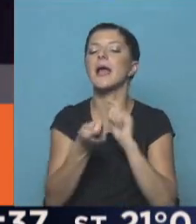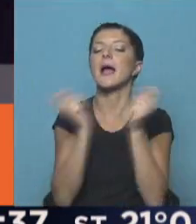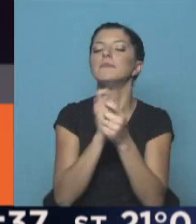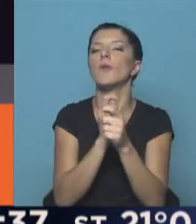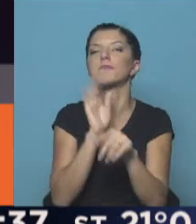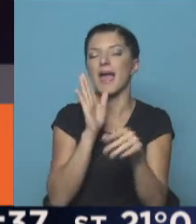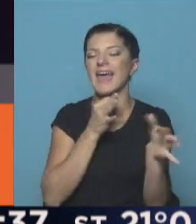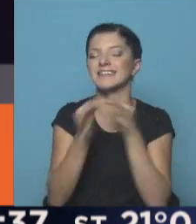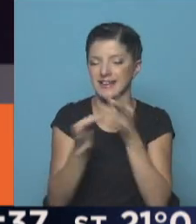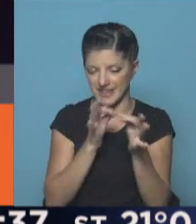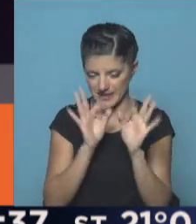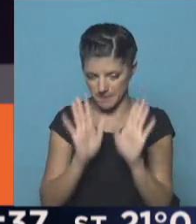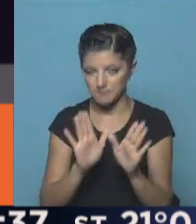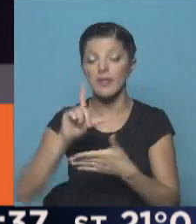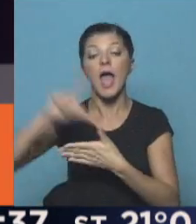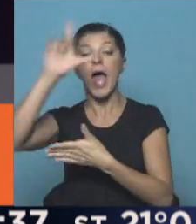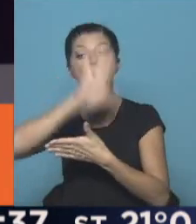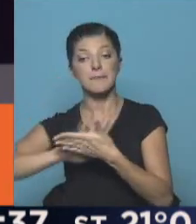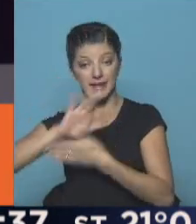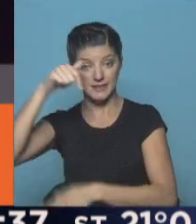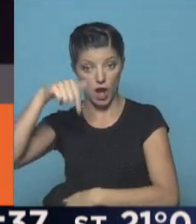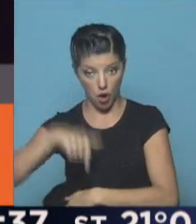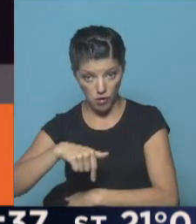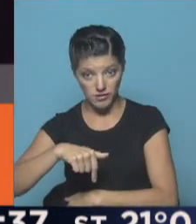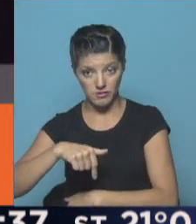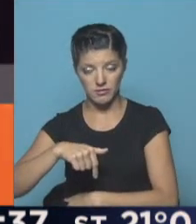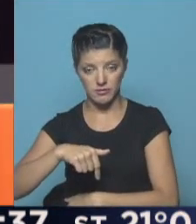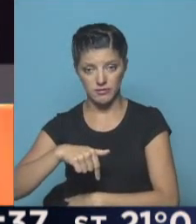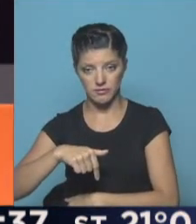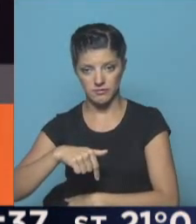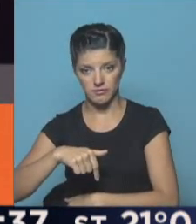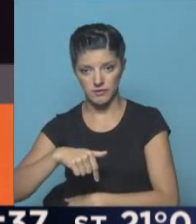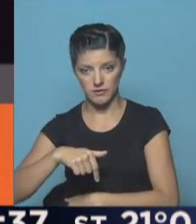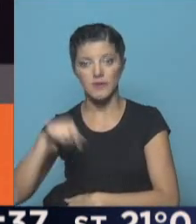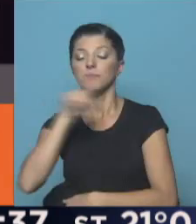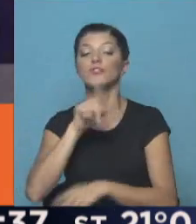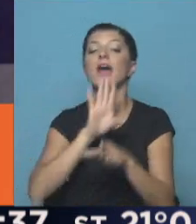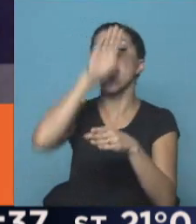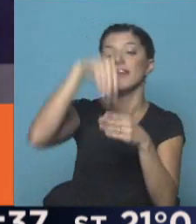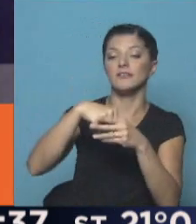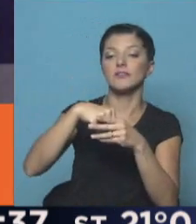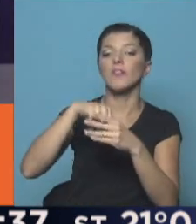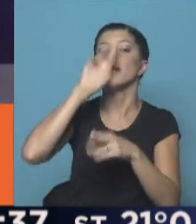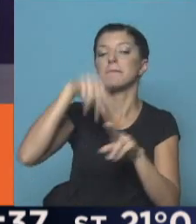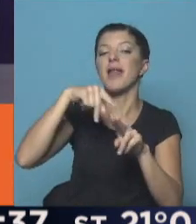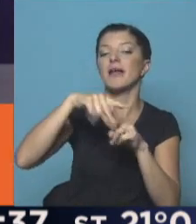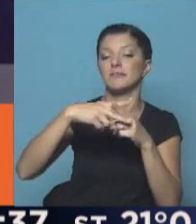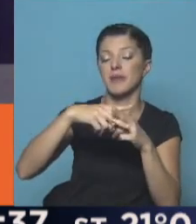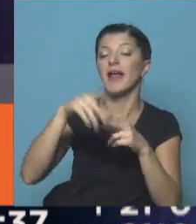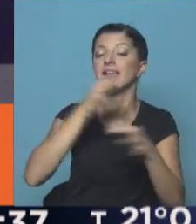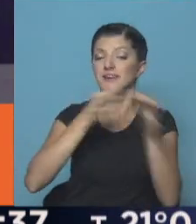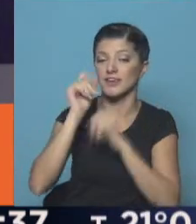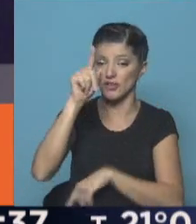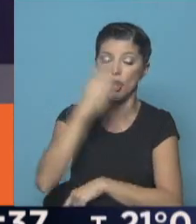Es decir, América Latina hoy no figura en los planes estratégicos del nuevo gobierno.